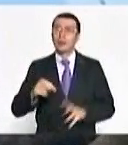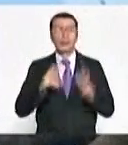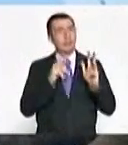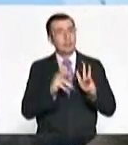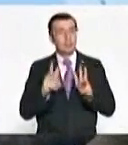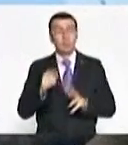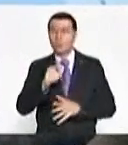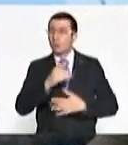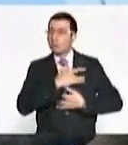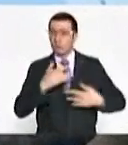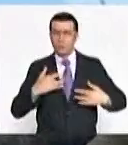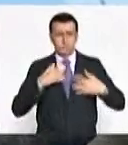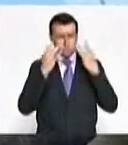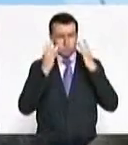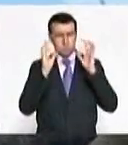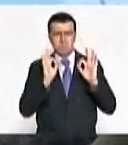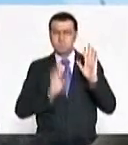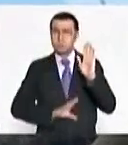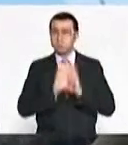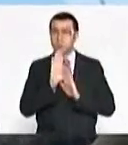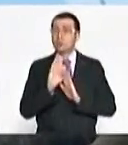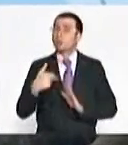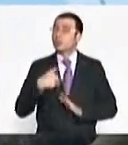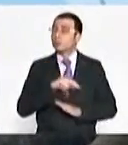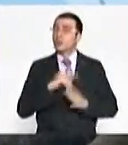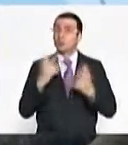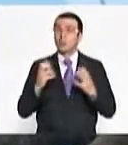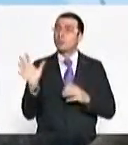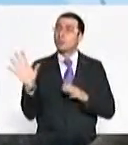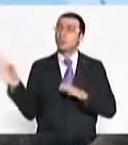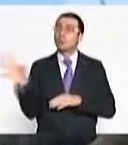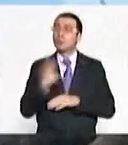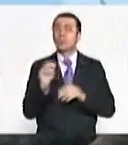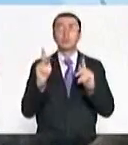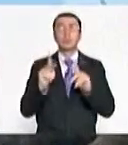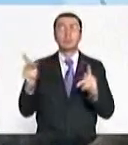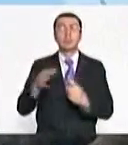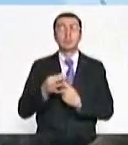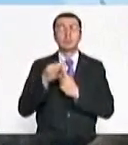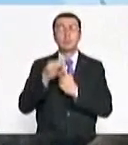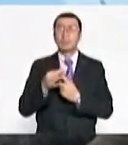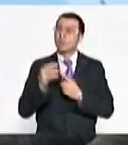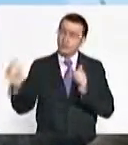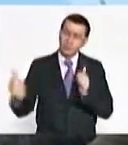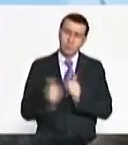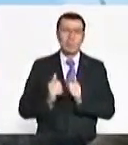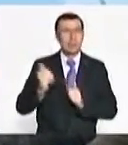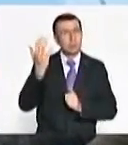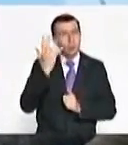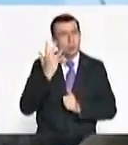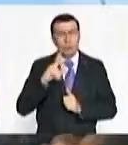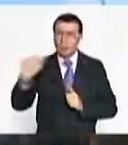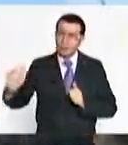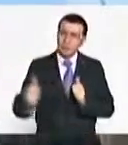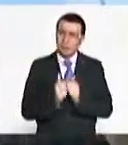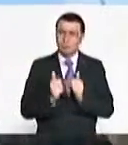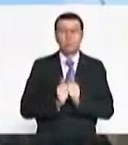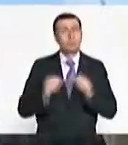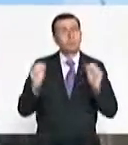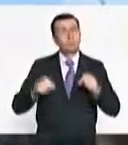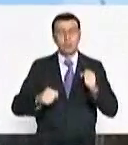salud. Queremos, con todos los especialistas que nos acompañan día a día, poder